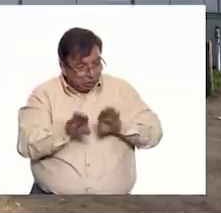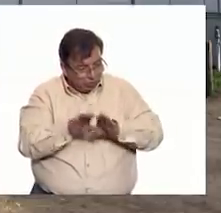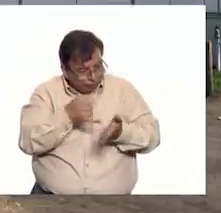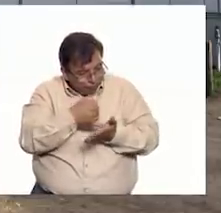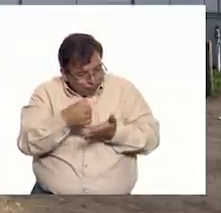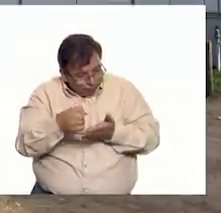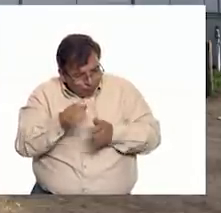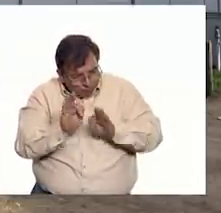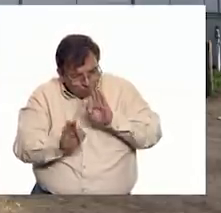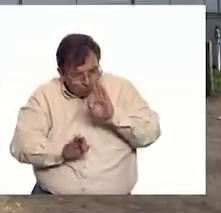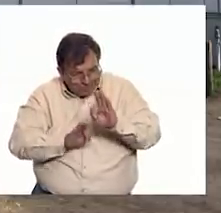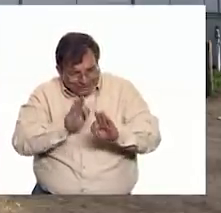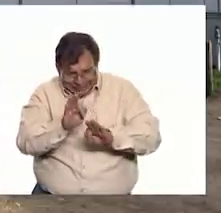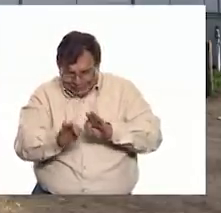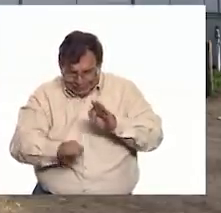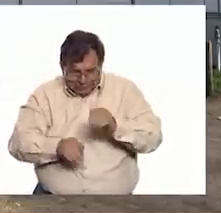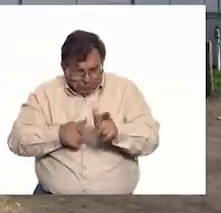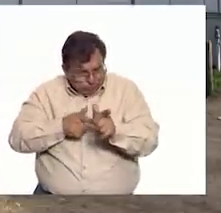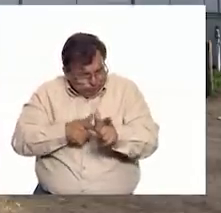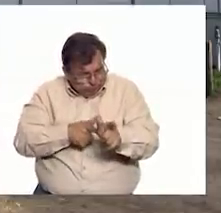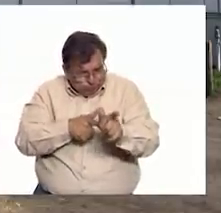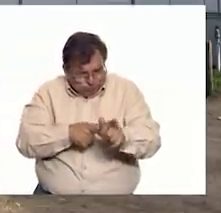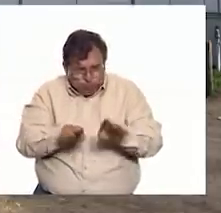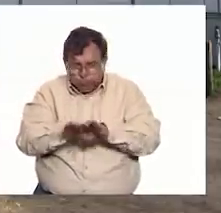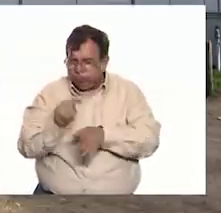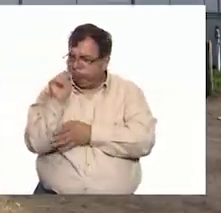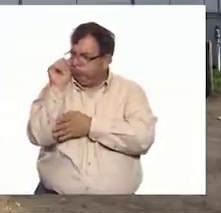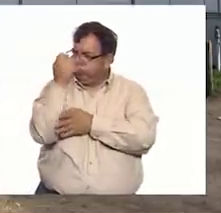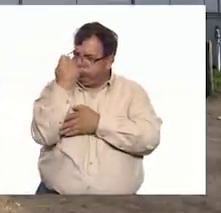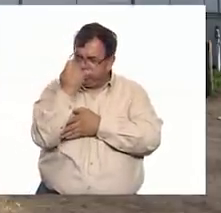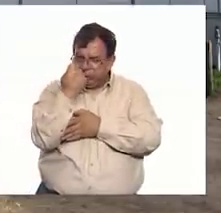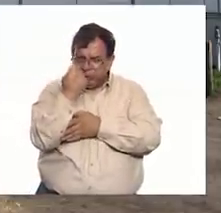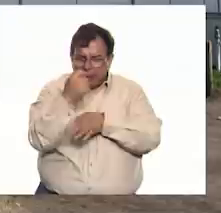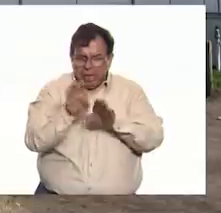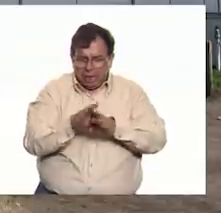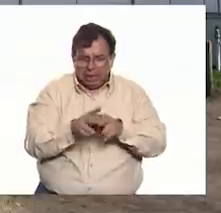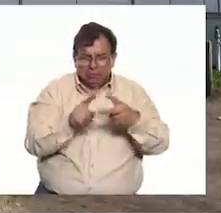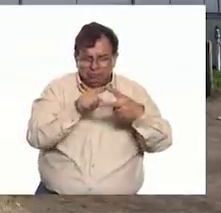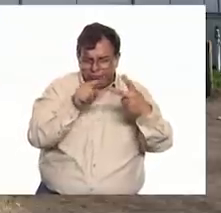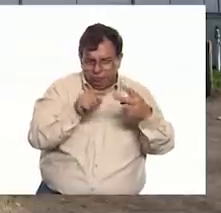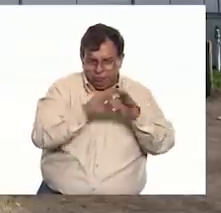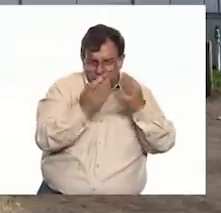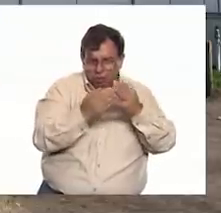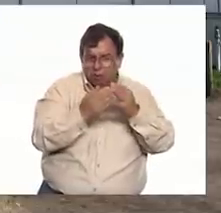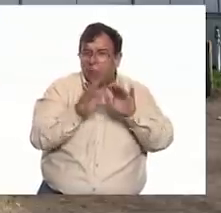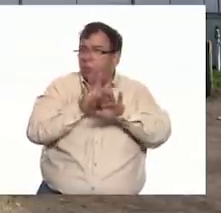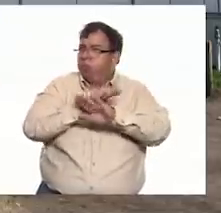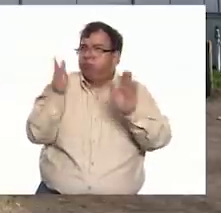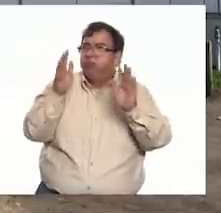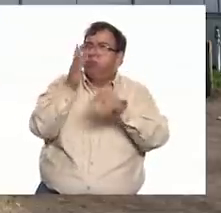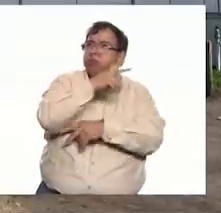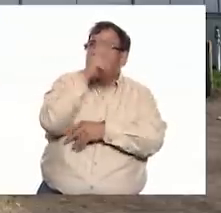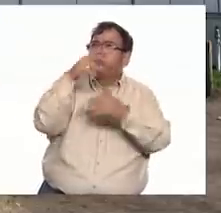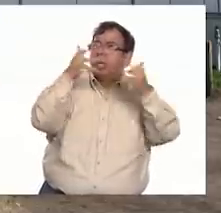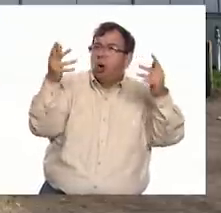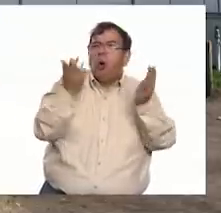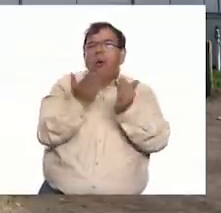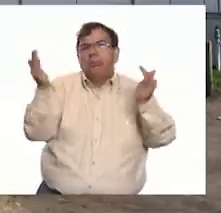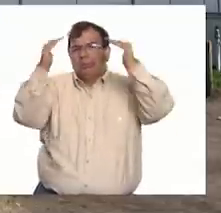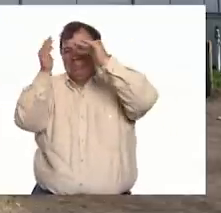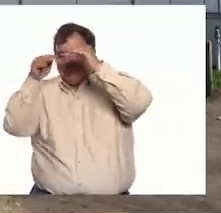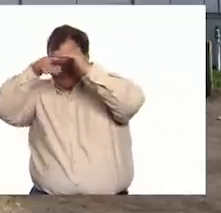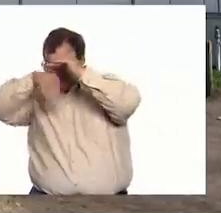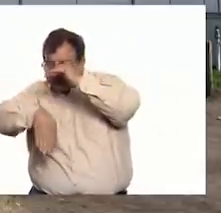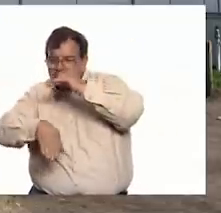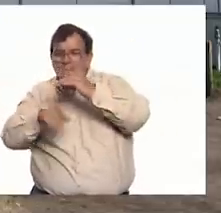se hace de manera intensiva y tecnificada. Se practica de 2 formas, al aire libre y en invernaderos.